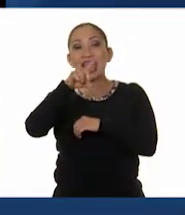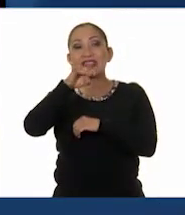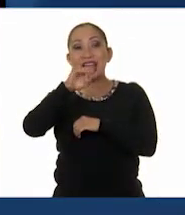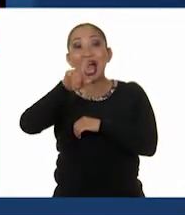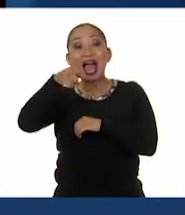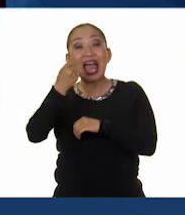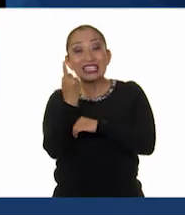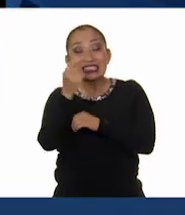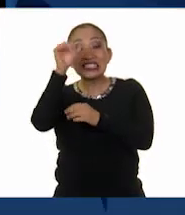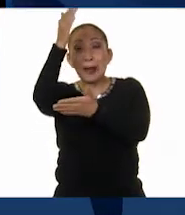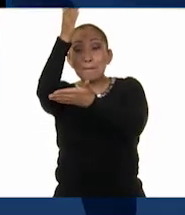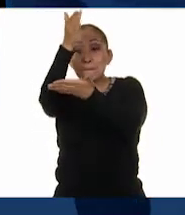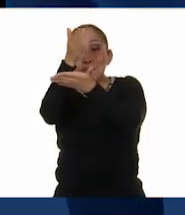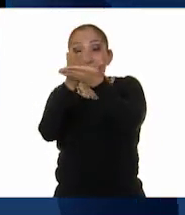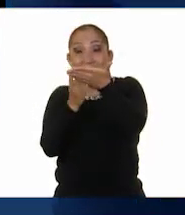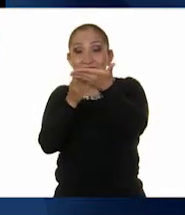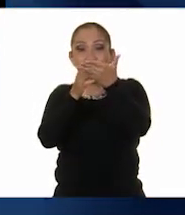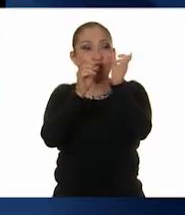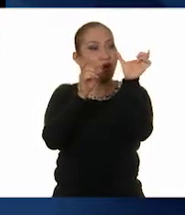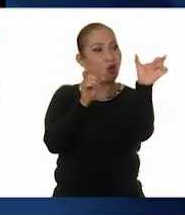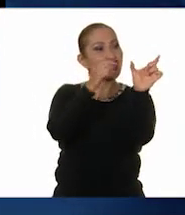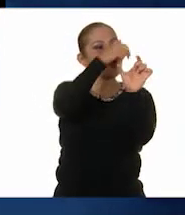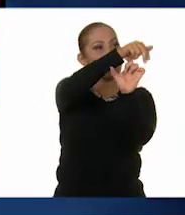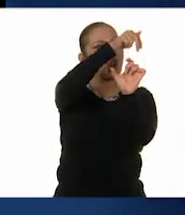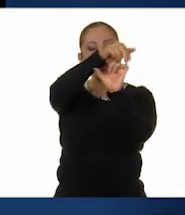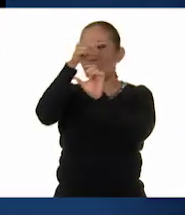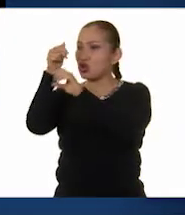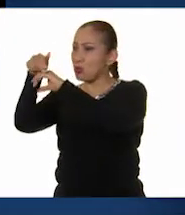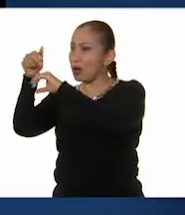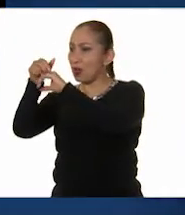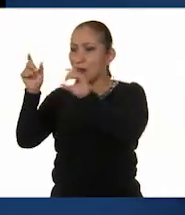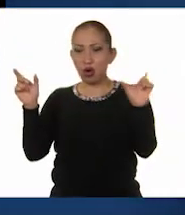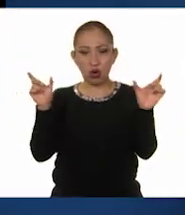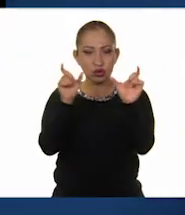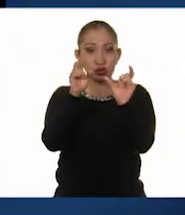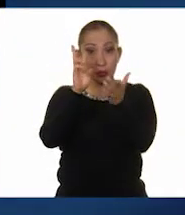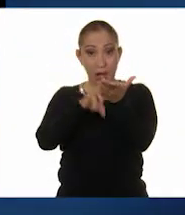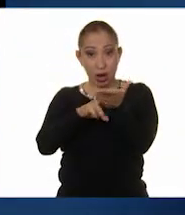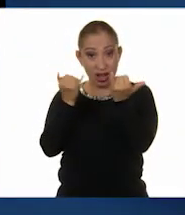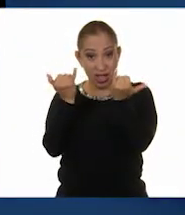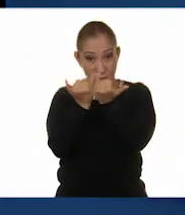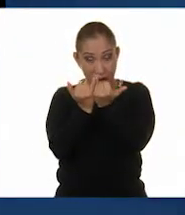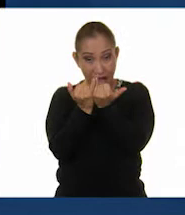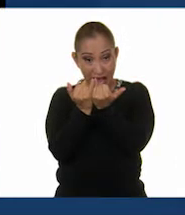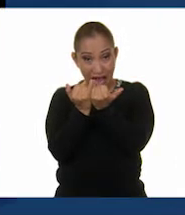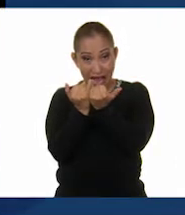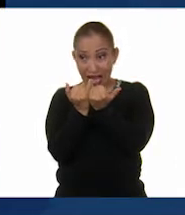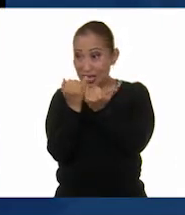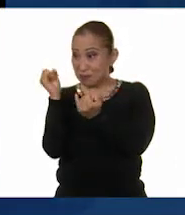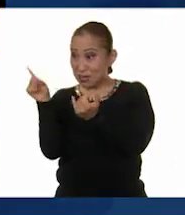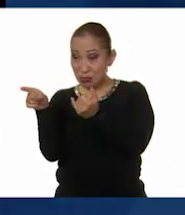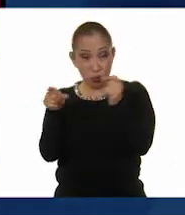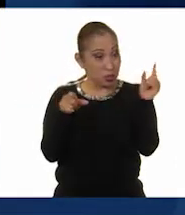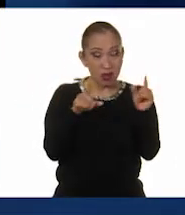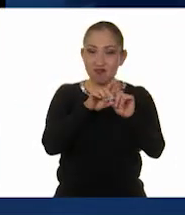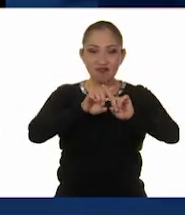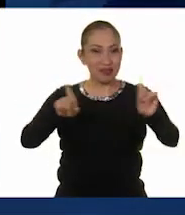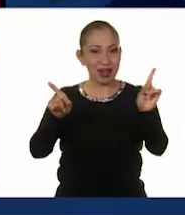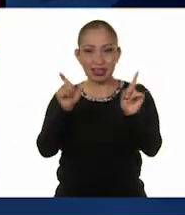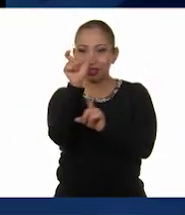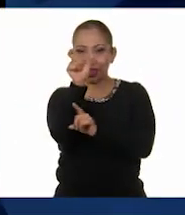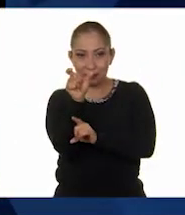en la parte central de los datos, aunque su valor no es igual a alguno de los datos como se